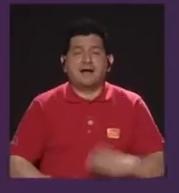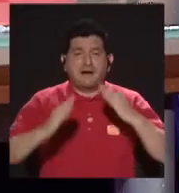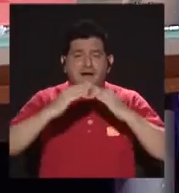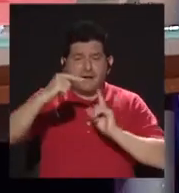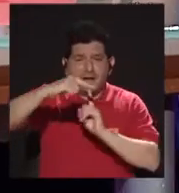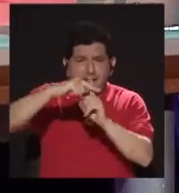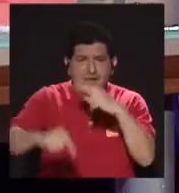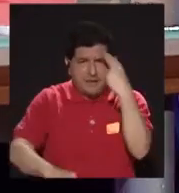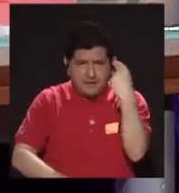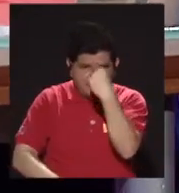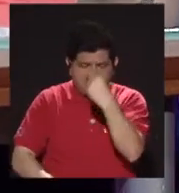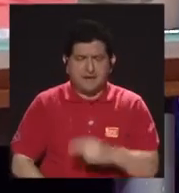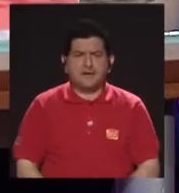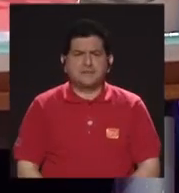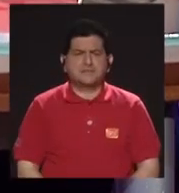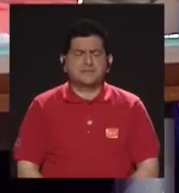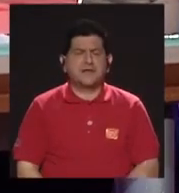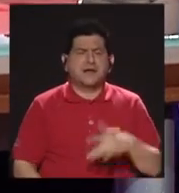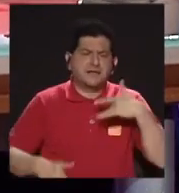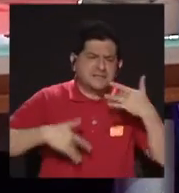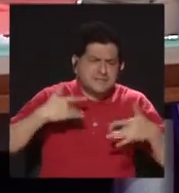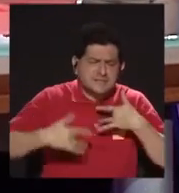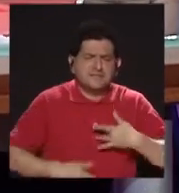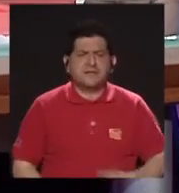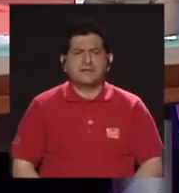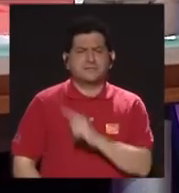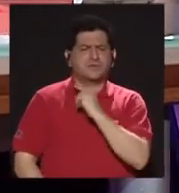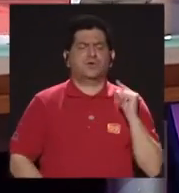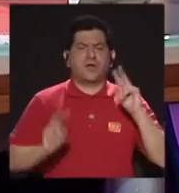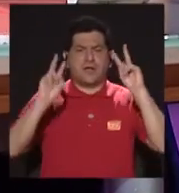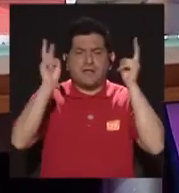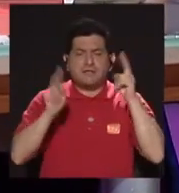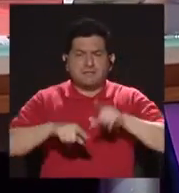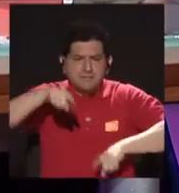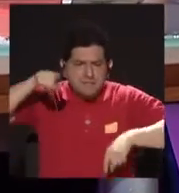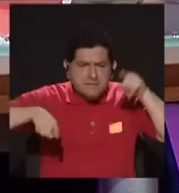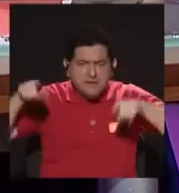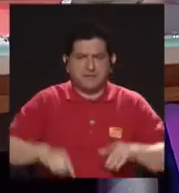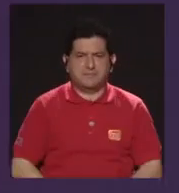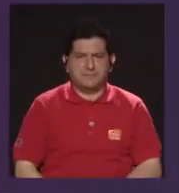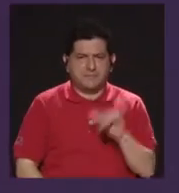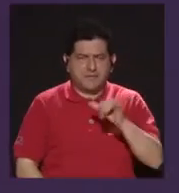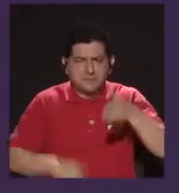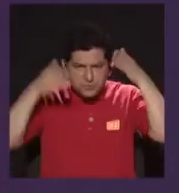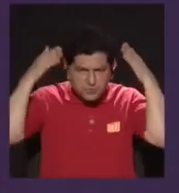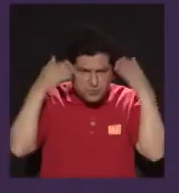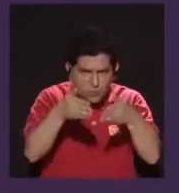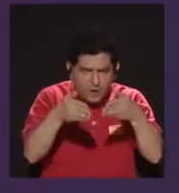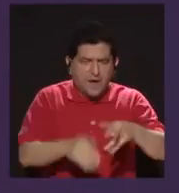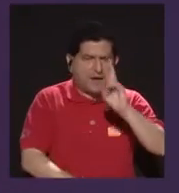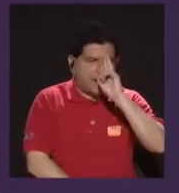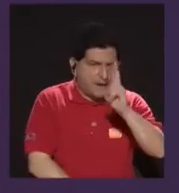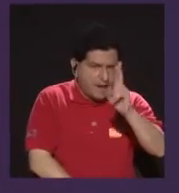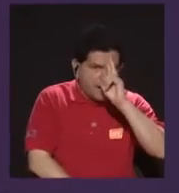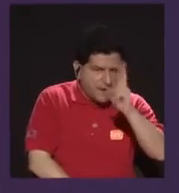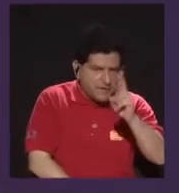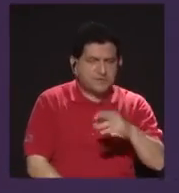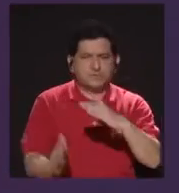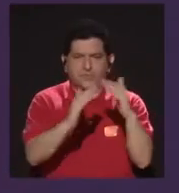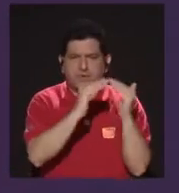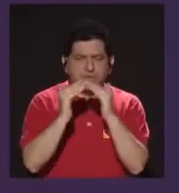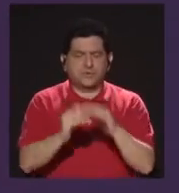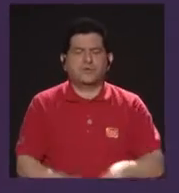sensibilizar a los curas católicos en temas de diversidad y así enfocarse hacia el respeto de la